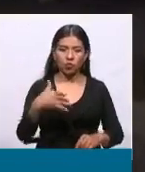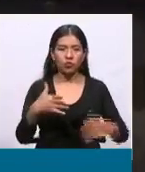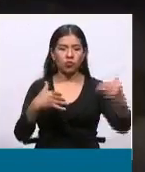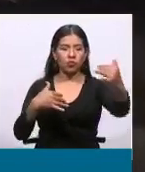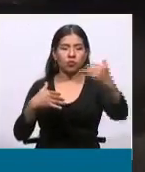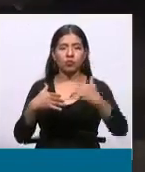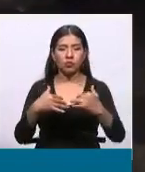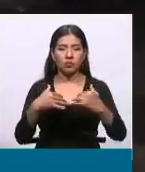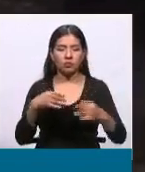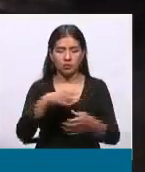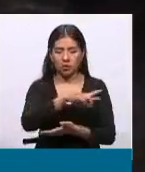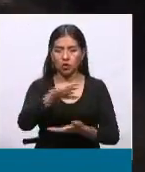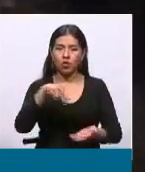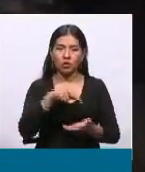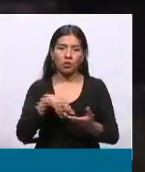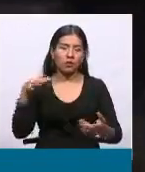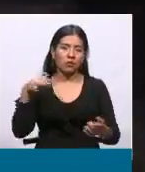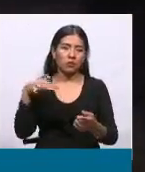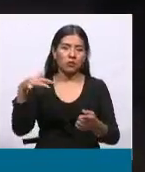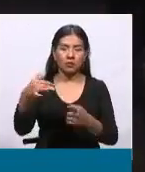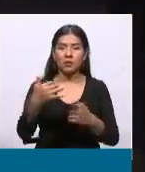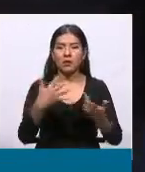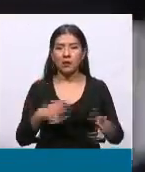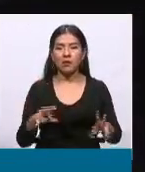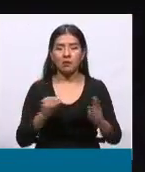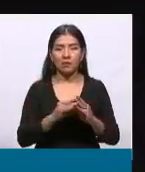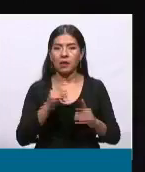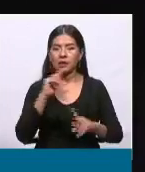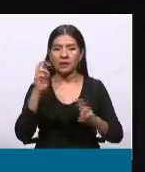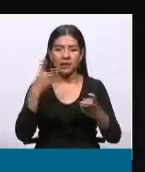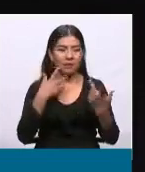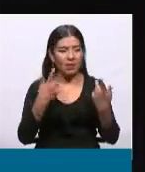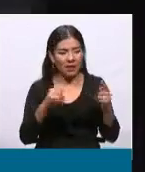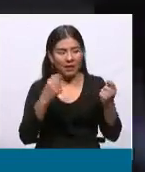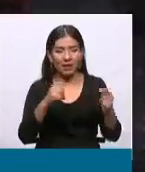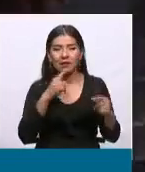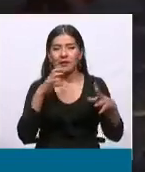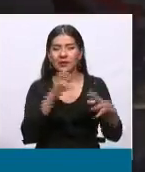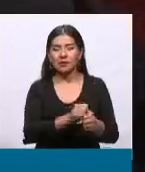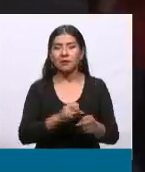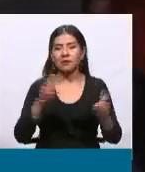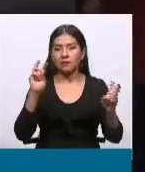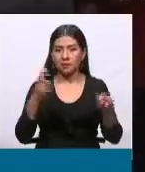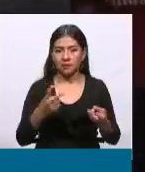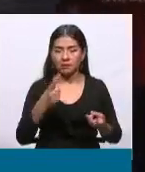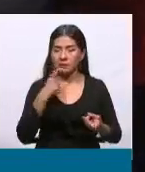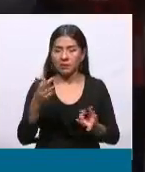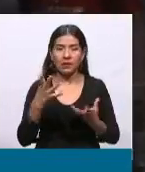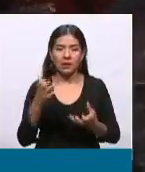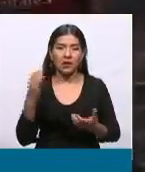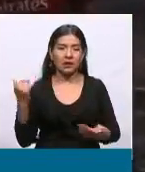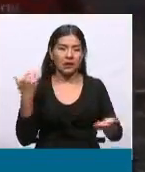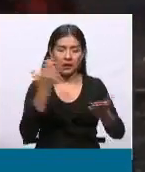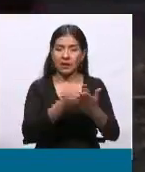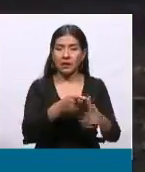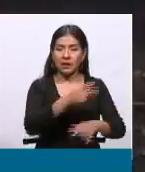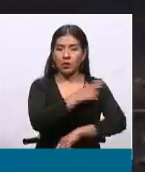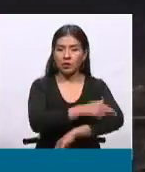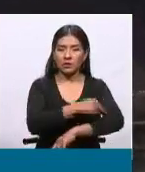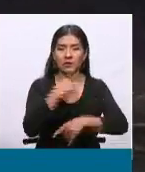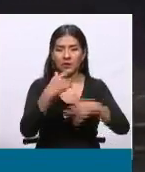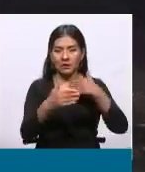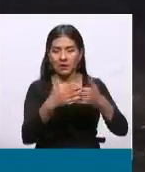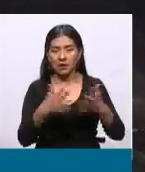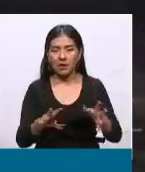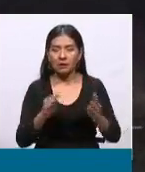las rotondas, están apostados estos grupos para poder intentar. La intención es tratar de llegar a este punto y hacer cesar